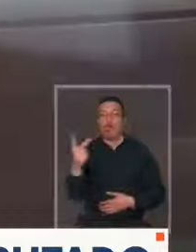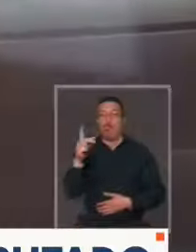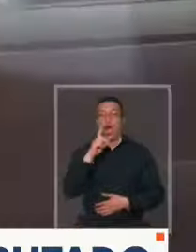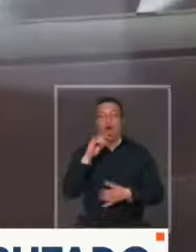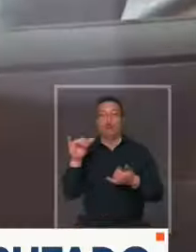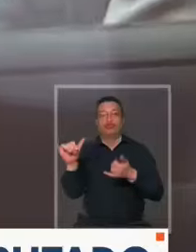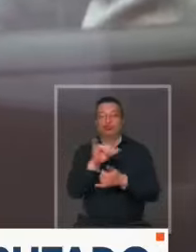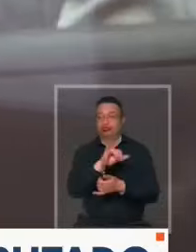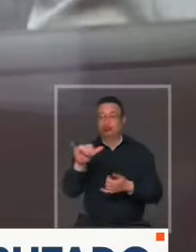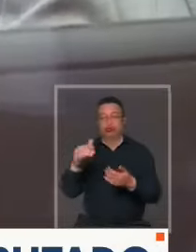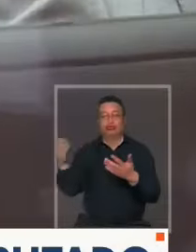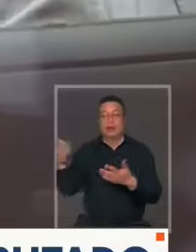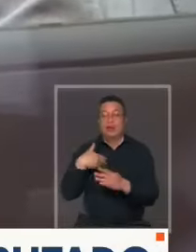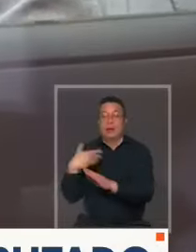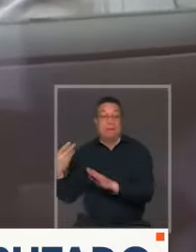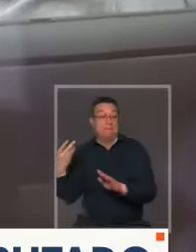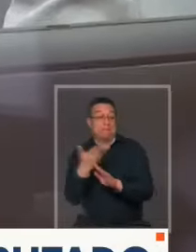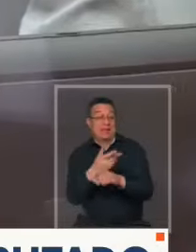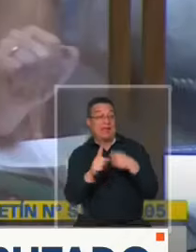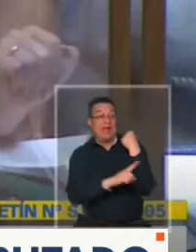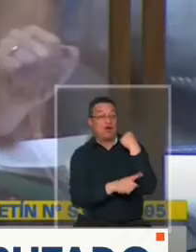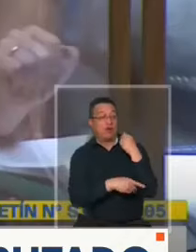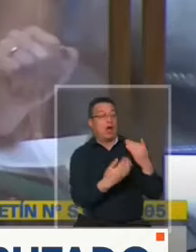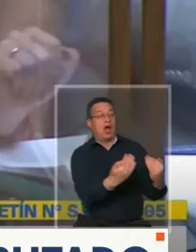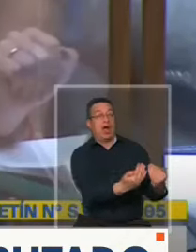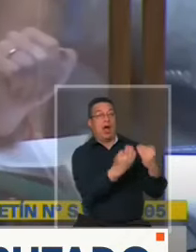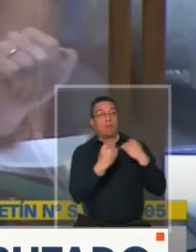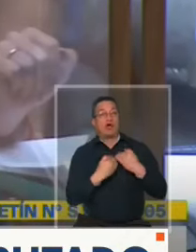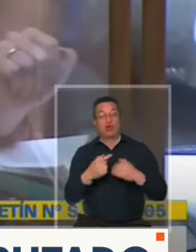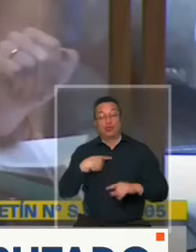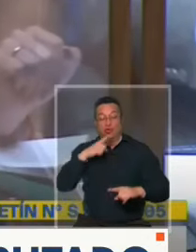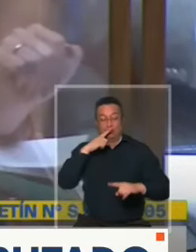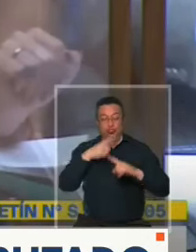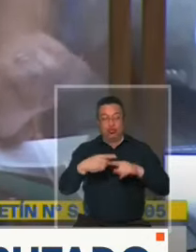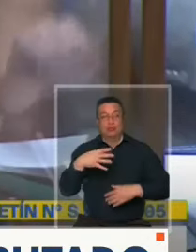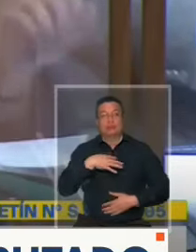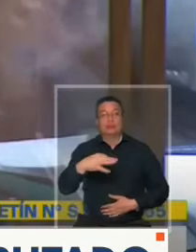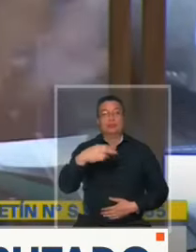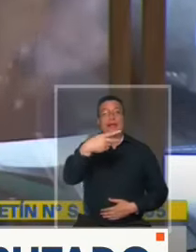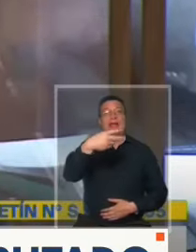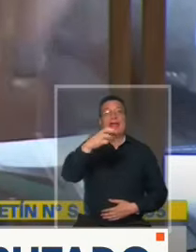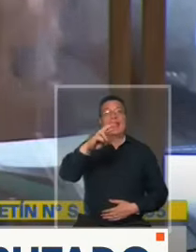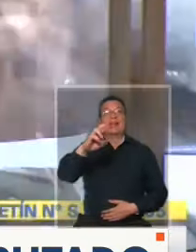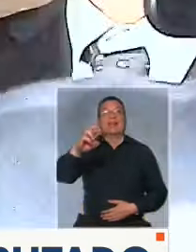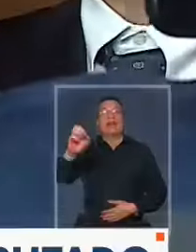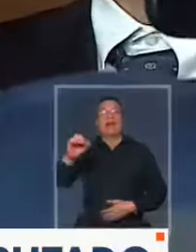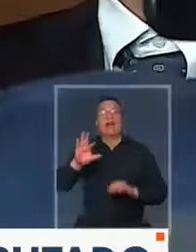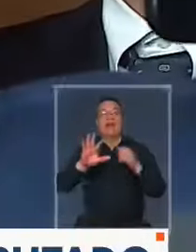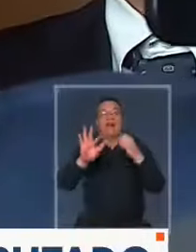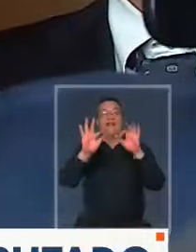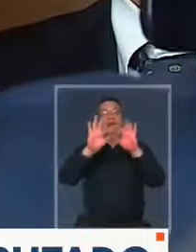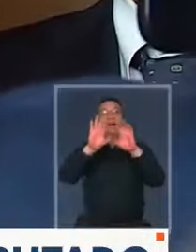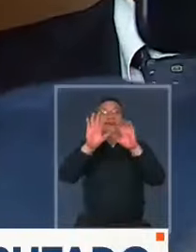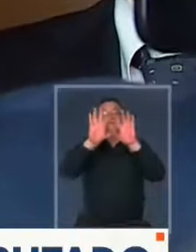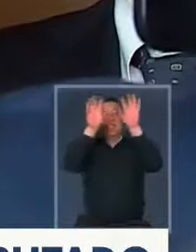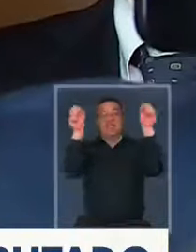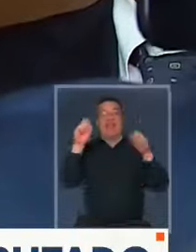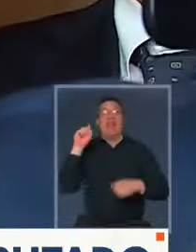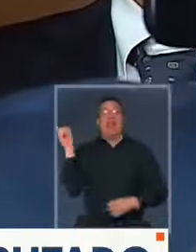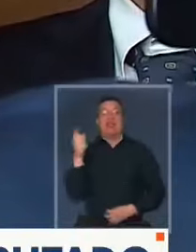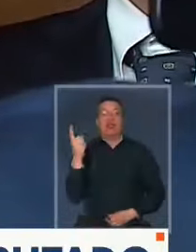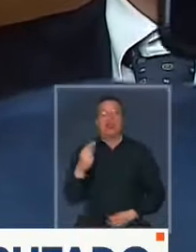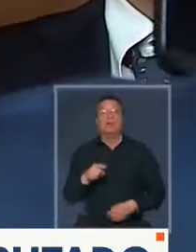la persecutora le pide al abogado apoyo para el frustrado nombramiento de Marta Herrera como fiscal nacional. El señor